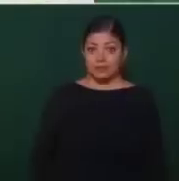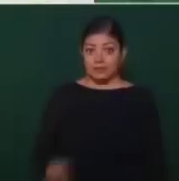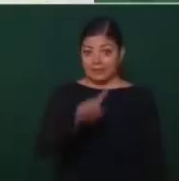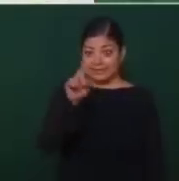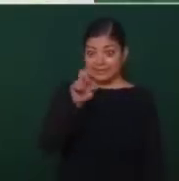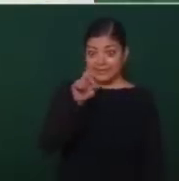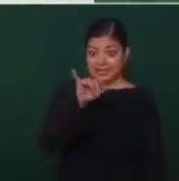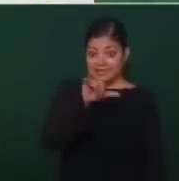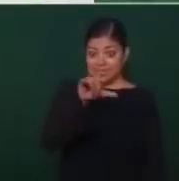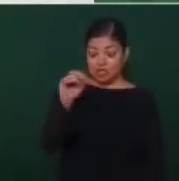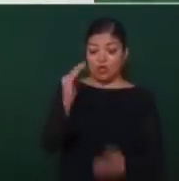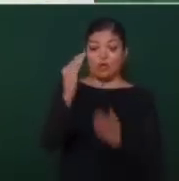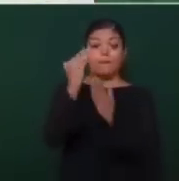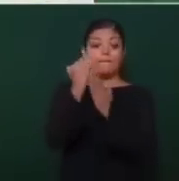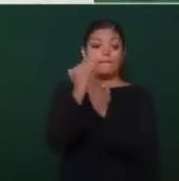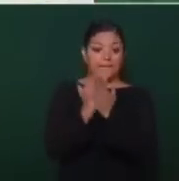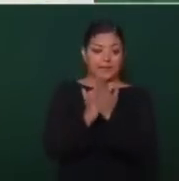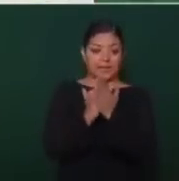redujo